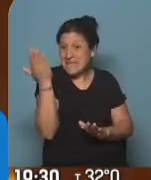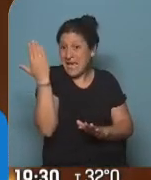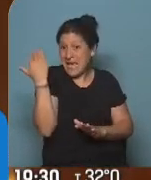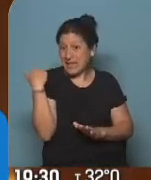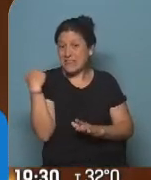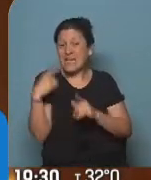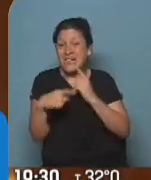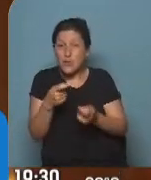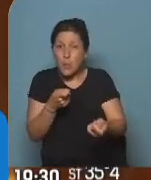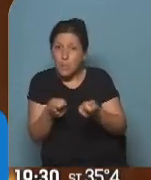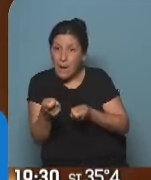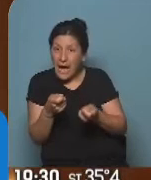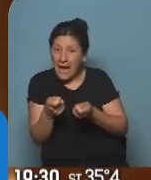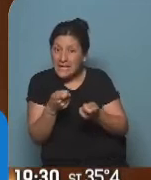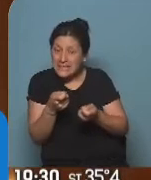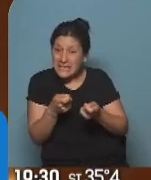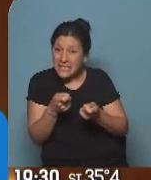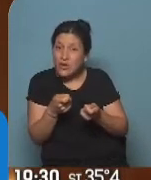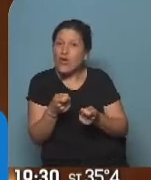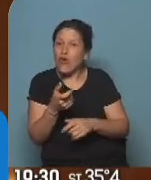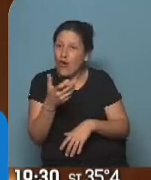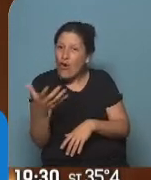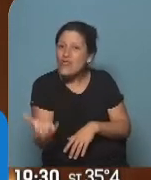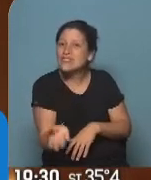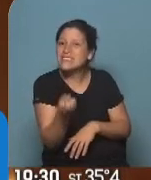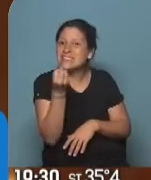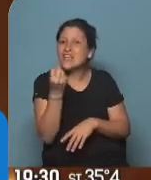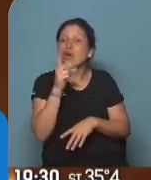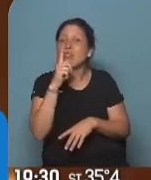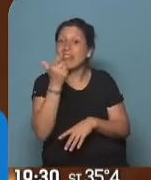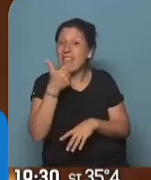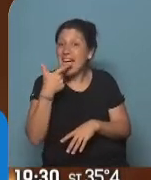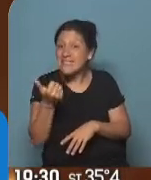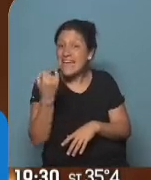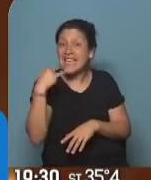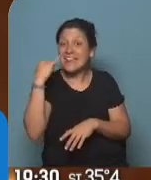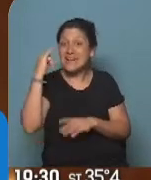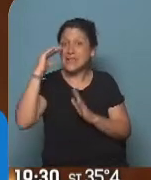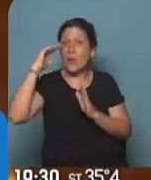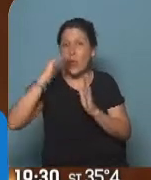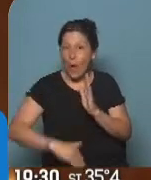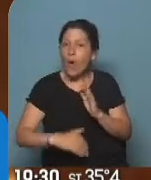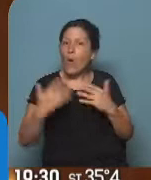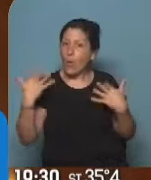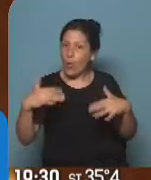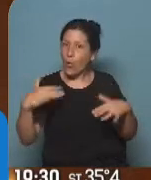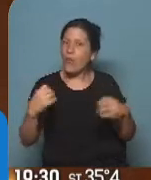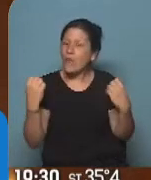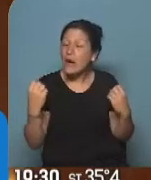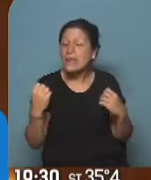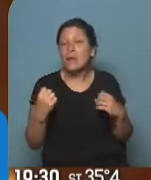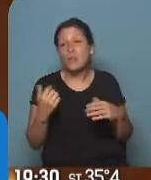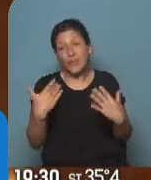encajes, había logrado que la tasa de interés baje significativamente, tal vez demasiado,